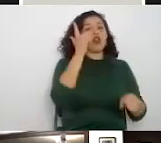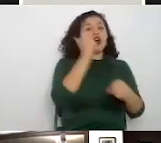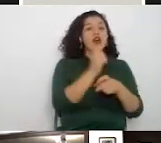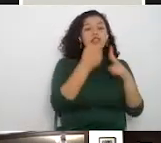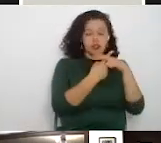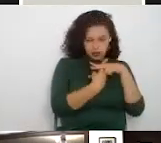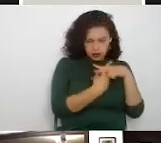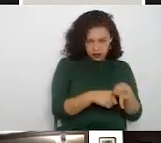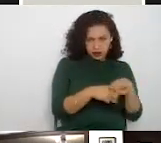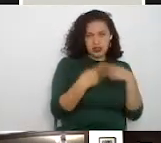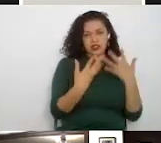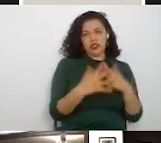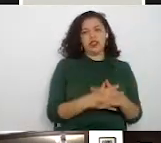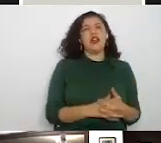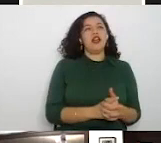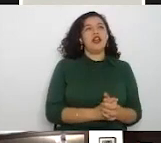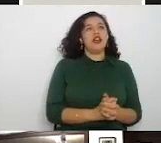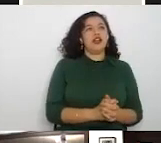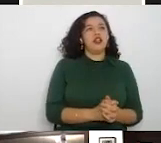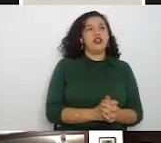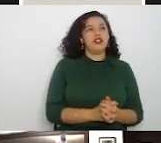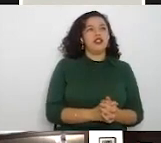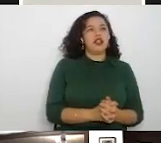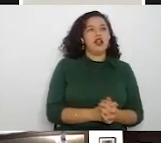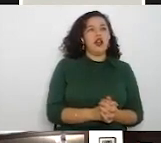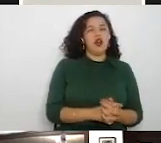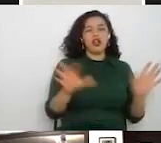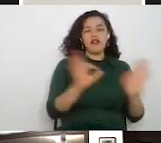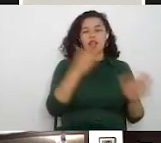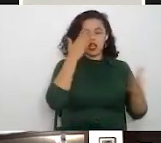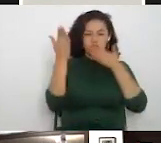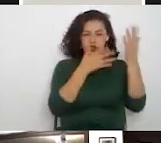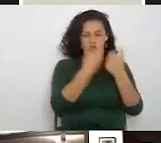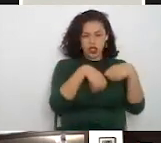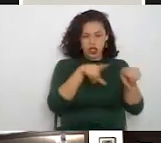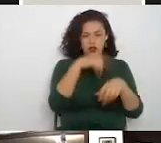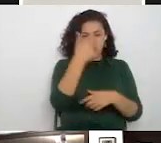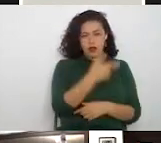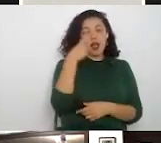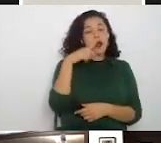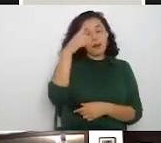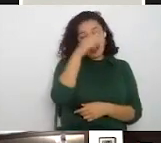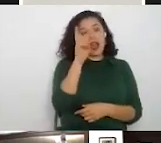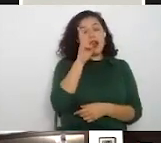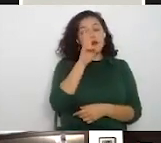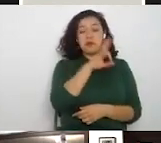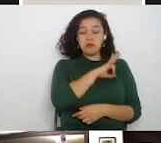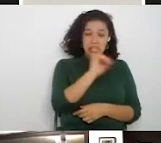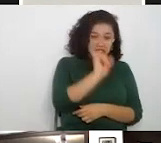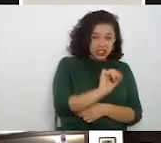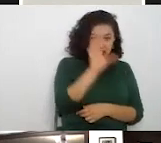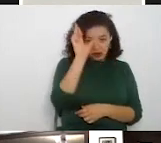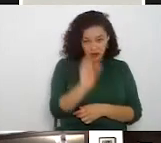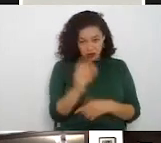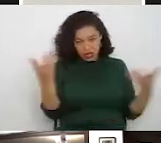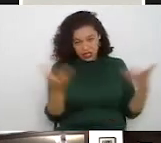incluso digamos, como un estudio socioeconómico para ver si es viable el proporcionarles